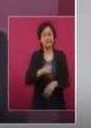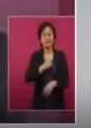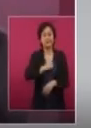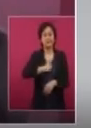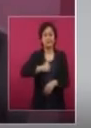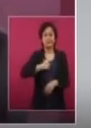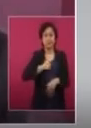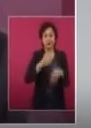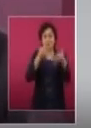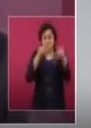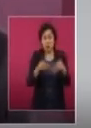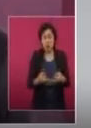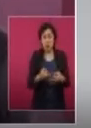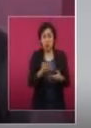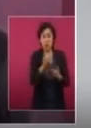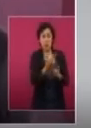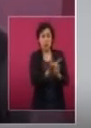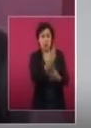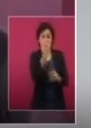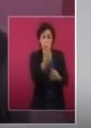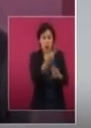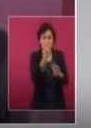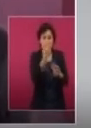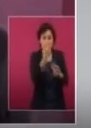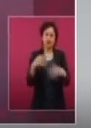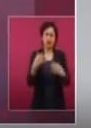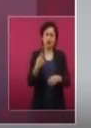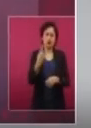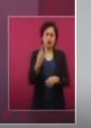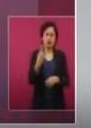exactamente los nombres y la nacionalidad.